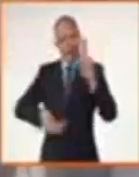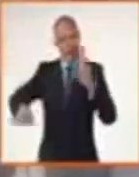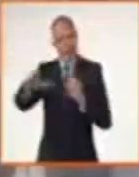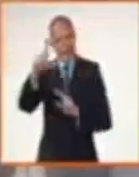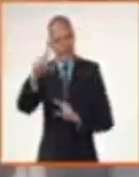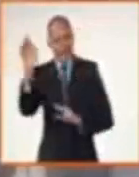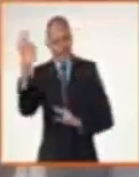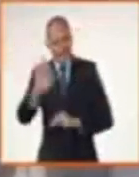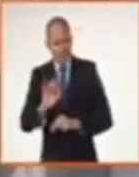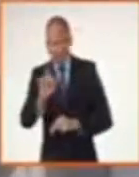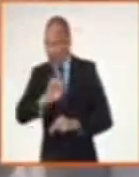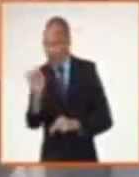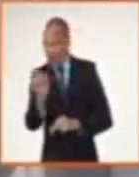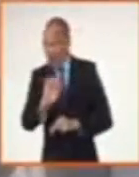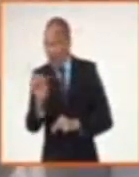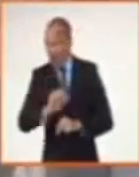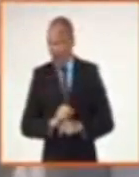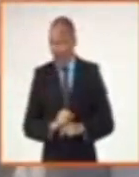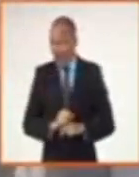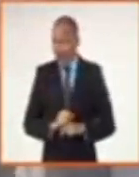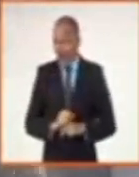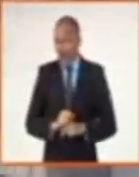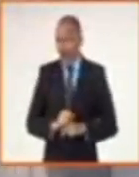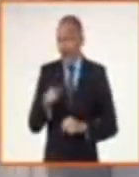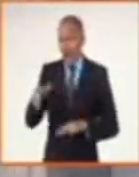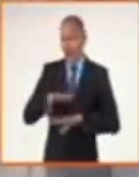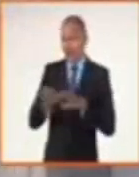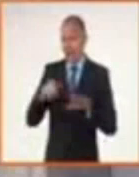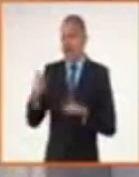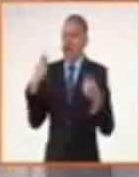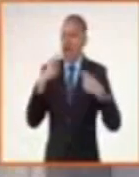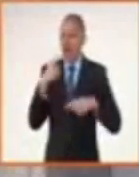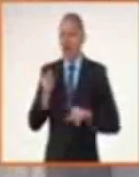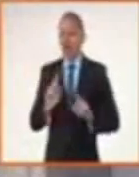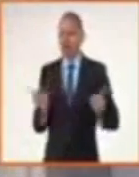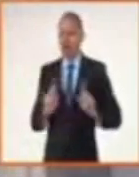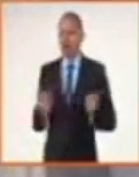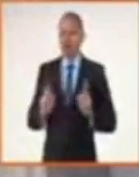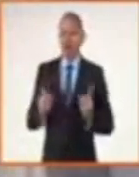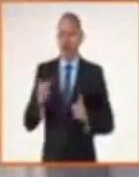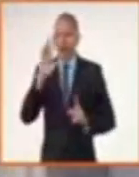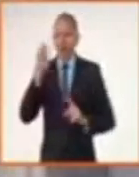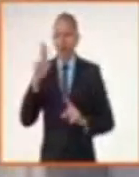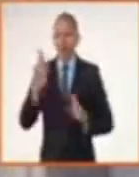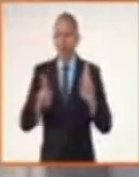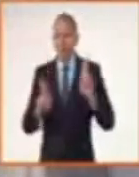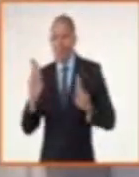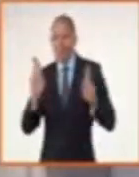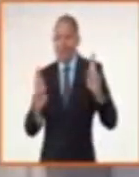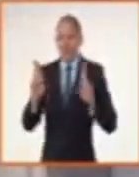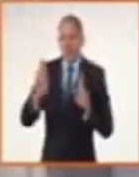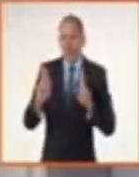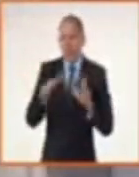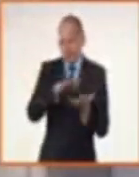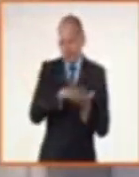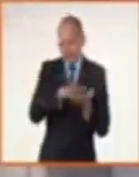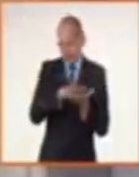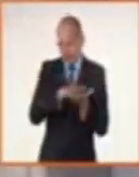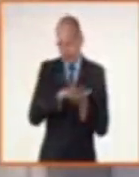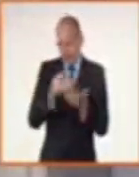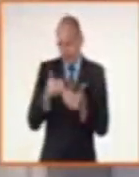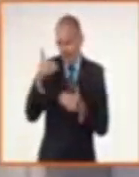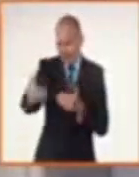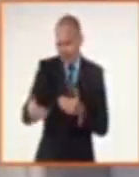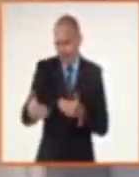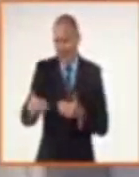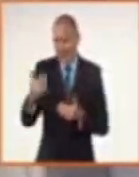salvar en la legislatura que estaba prevista, en la novena, va a la décima legislatura. Es decir, las opiniones, aunque parezca que no,